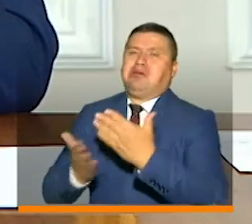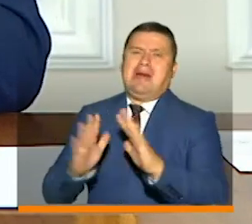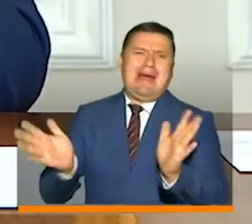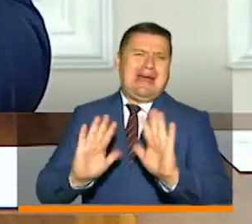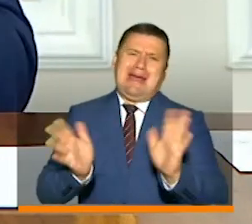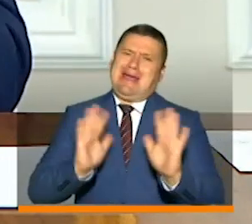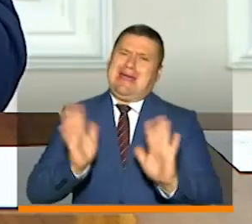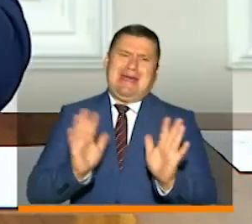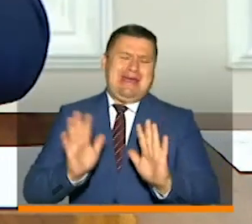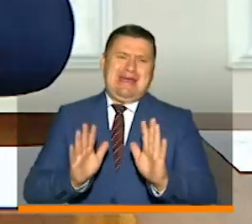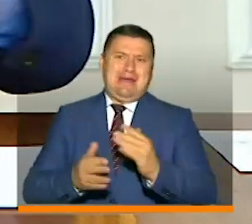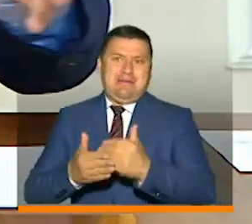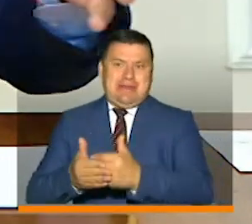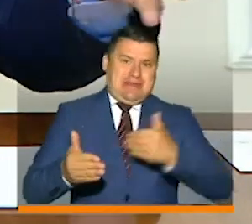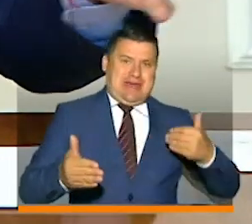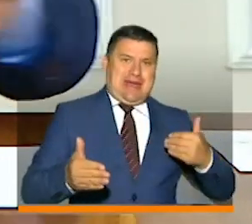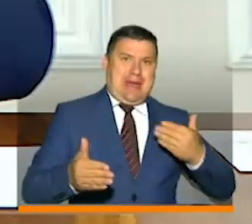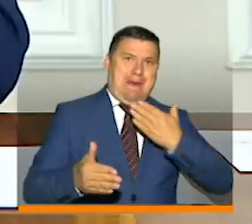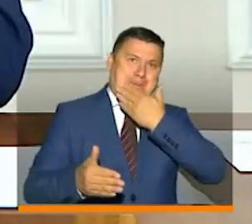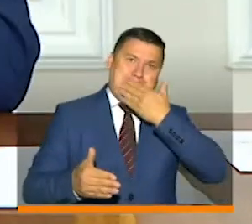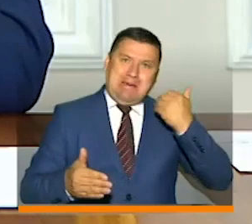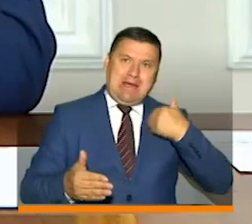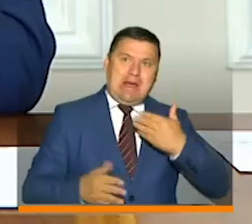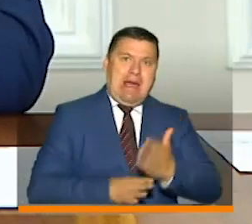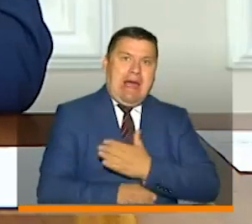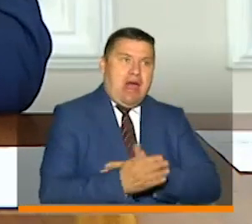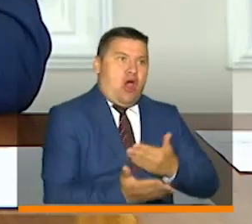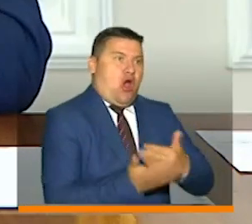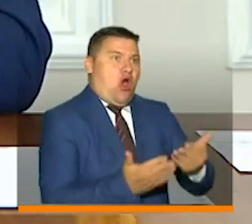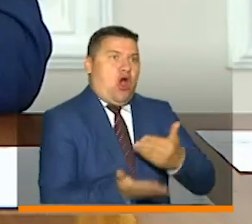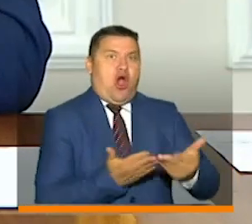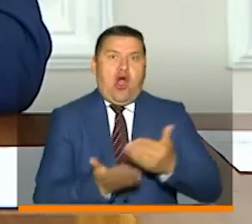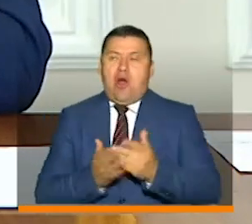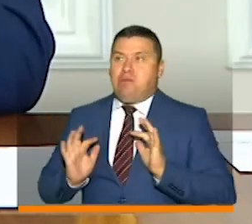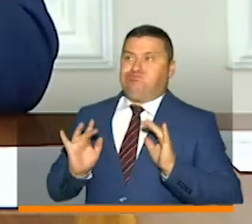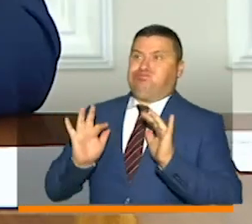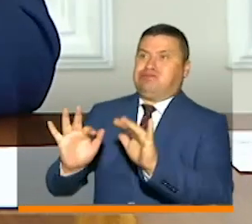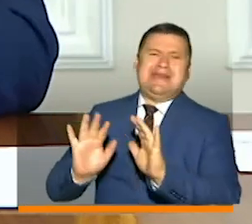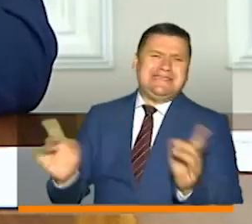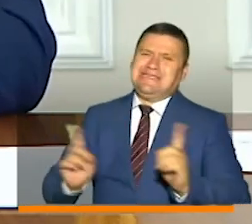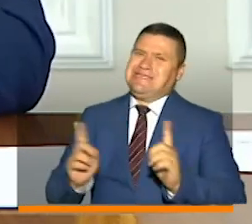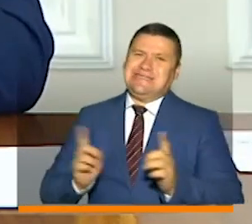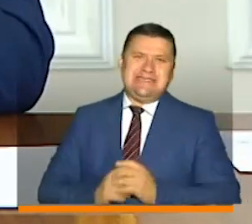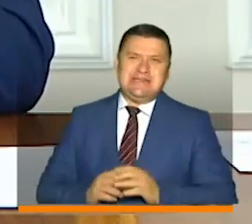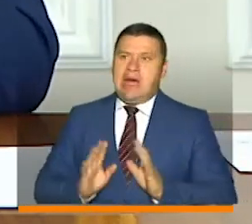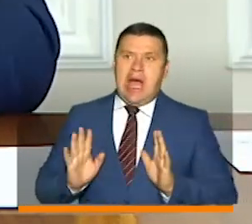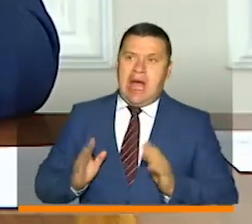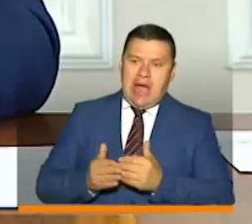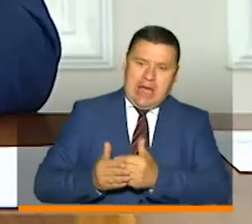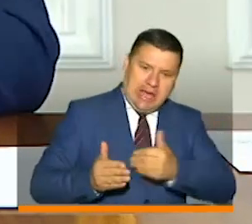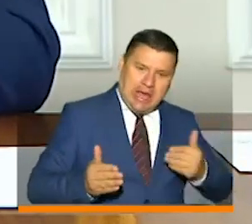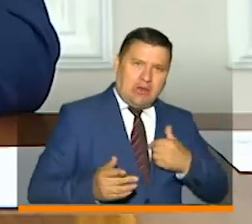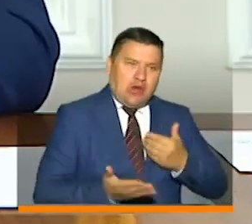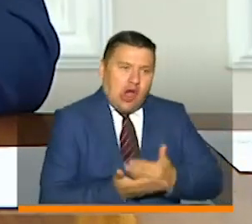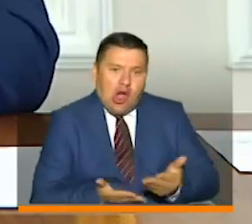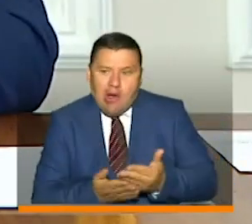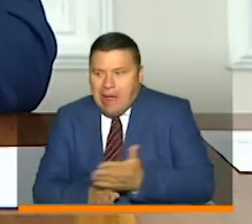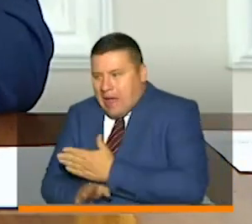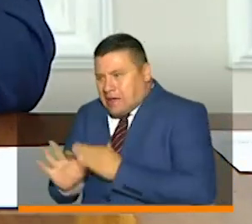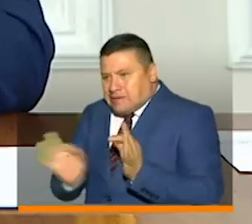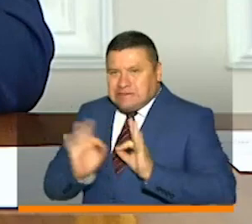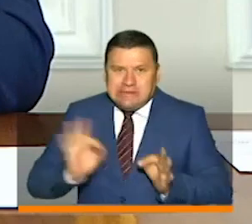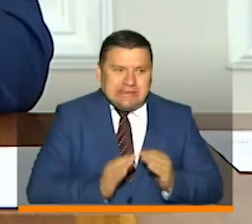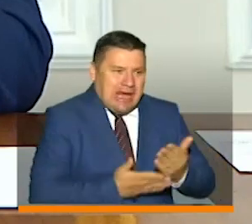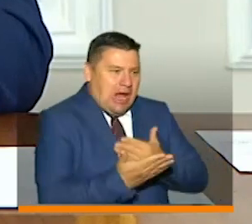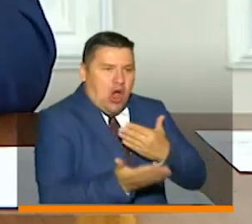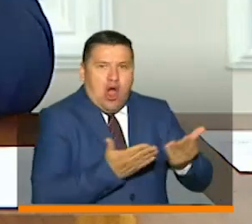lo importante de madrugar es dispersar esas jornadas de compras por supuesto para hacer esas compras también